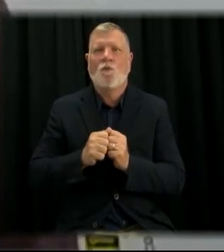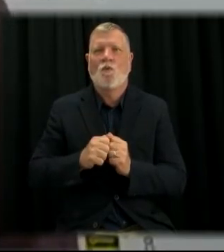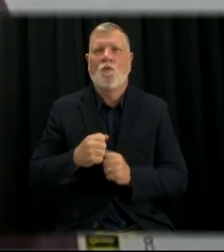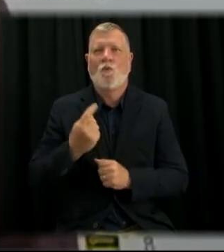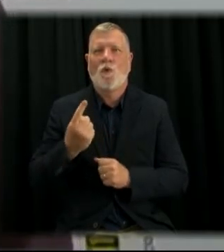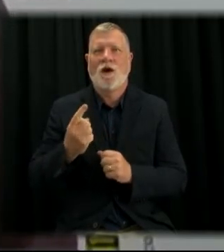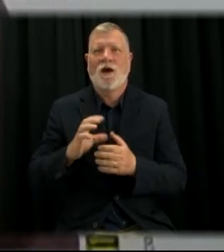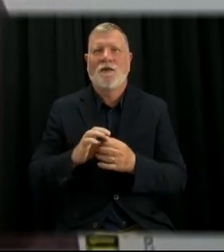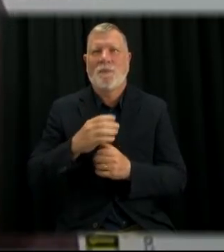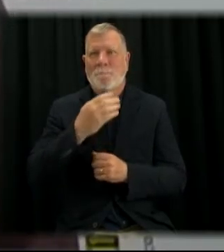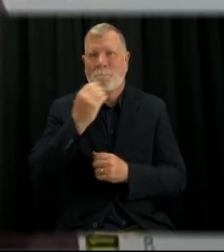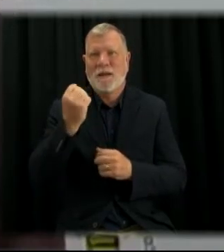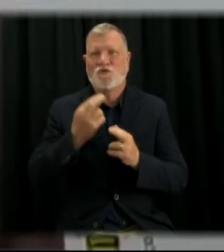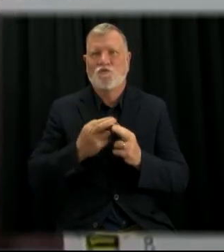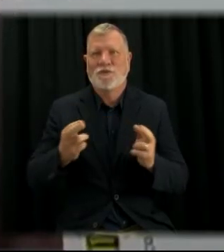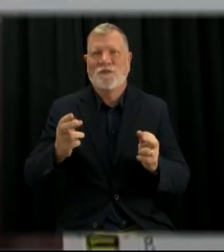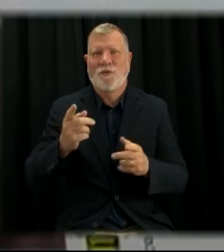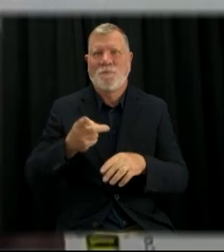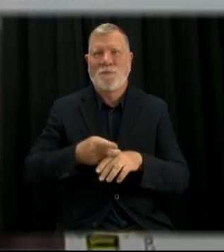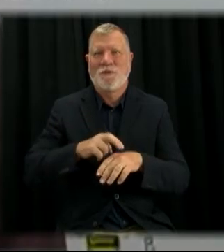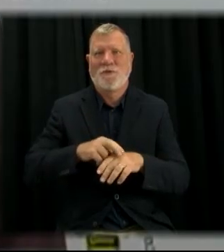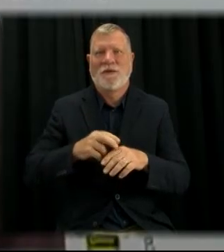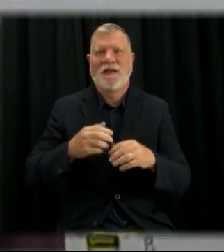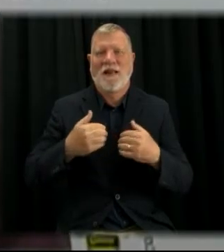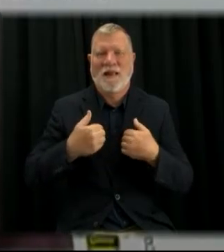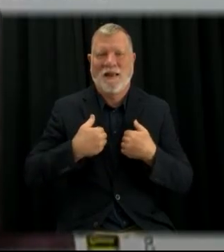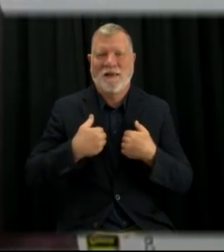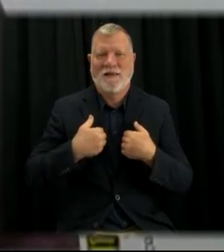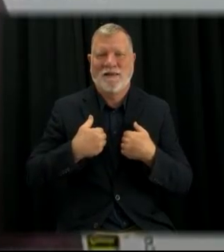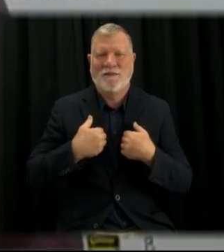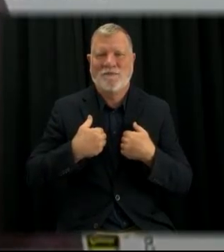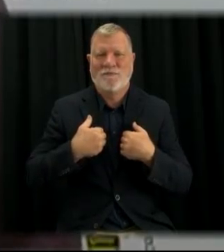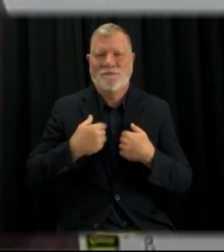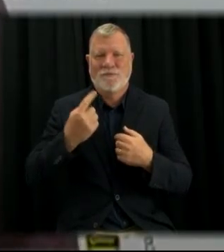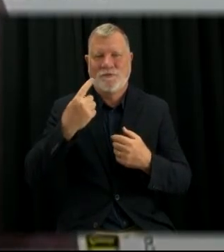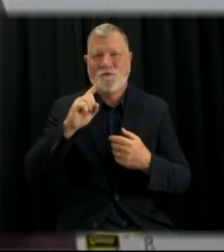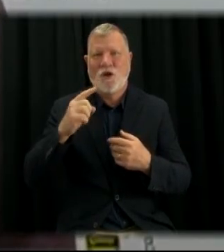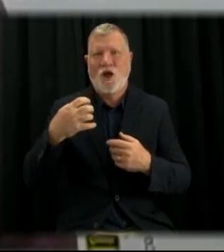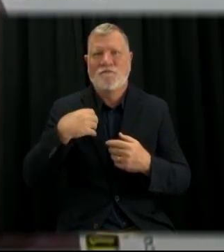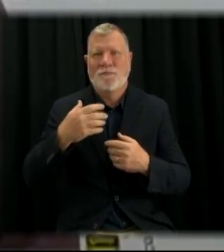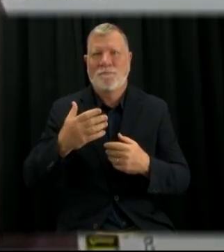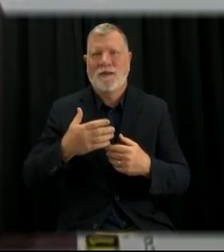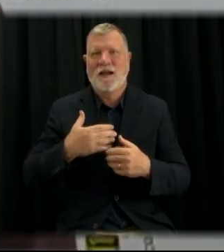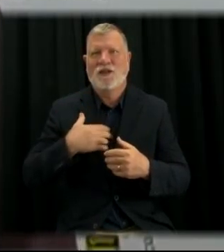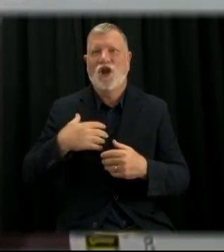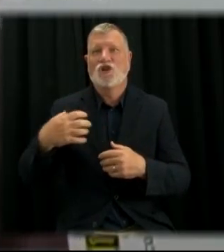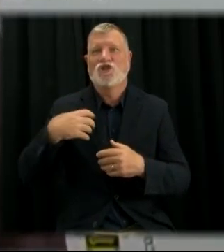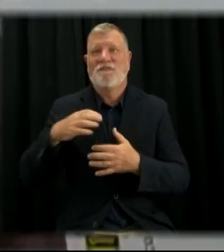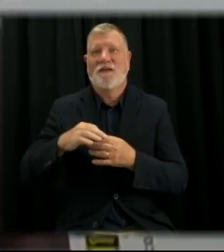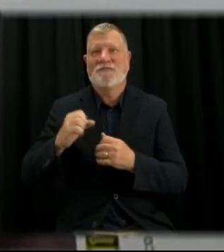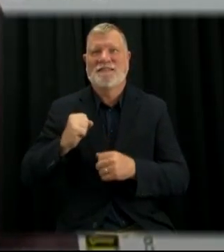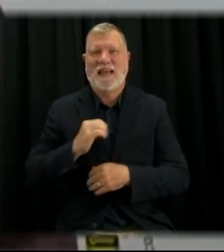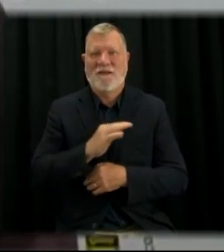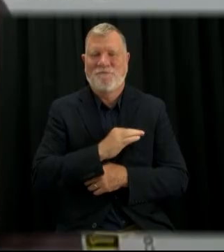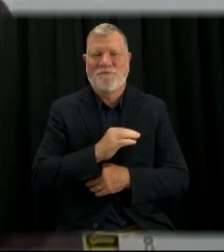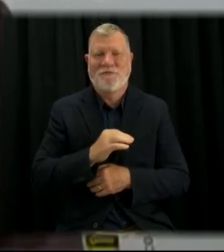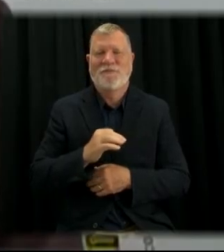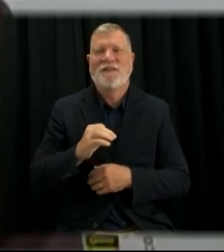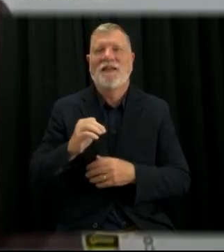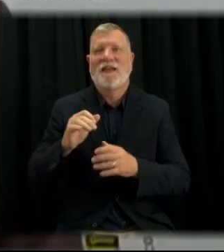entrevistas y fui a donde uno de los mejores recursos como oficial de carrera, que es